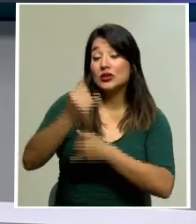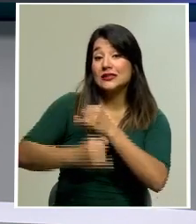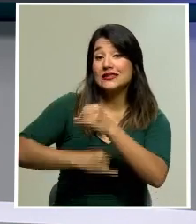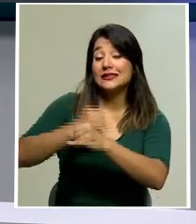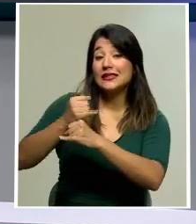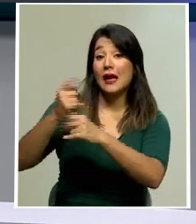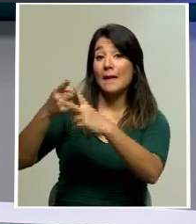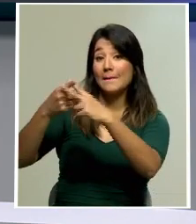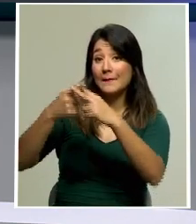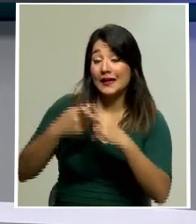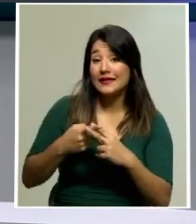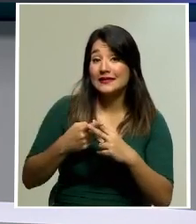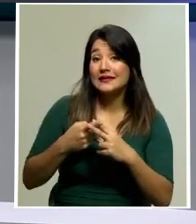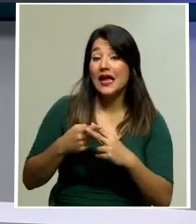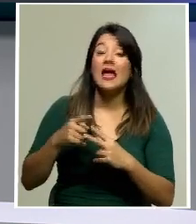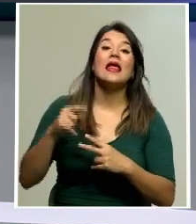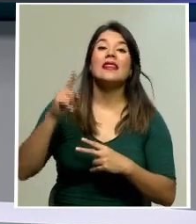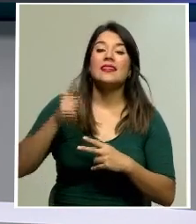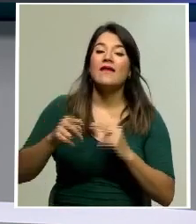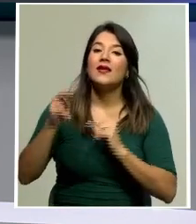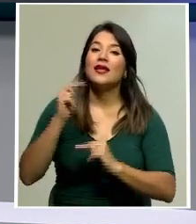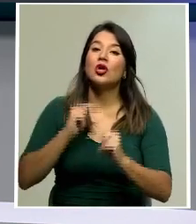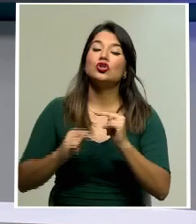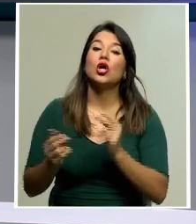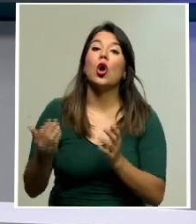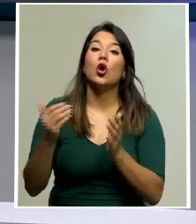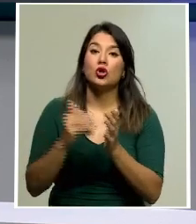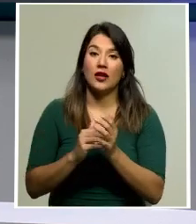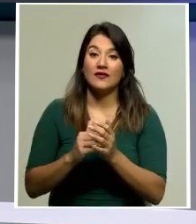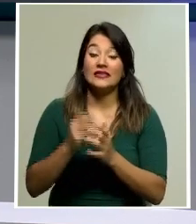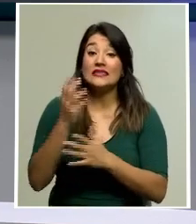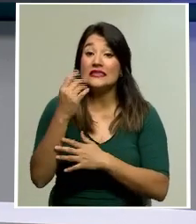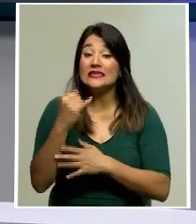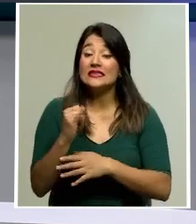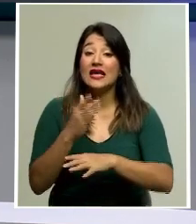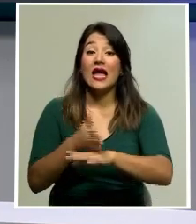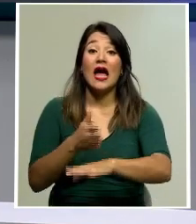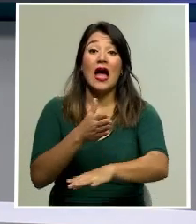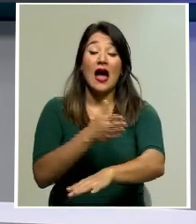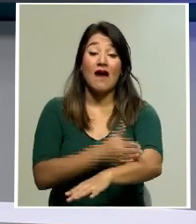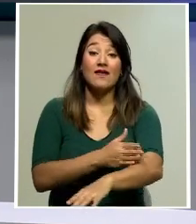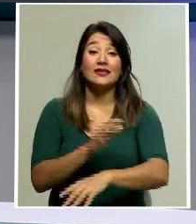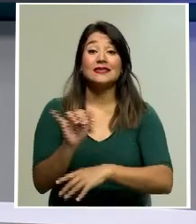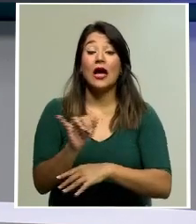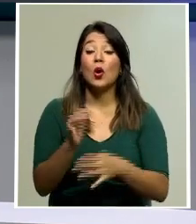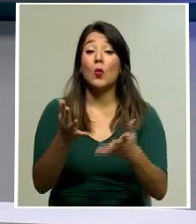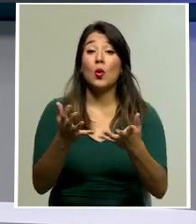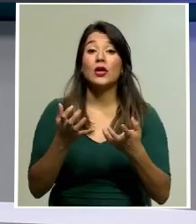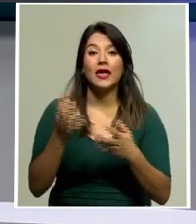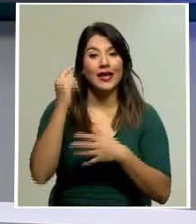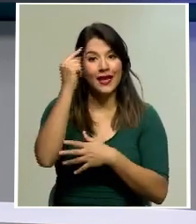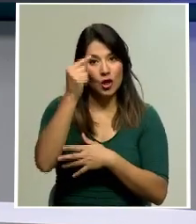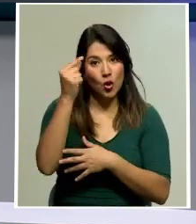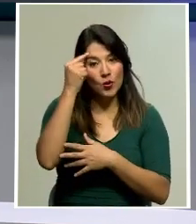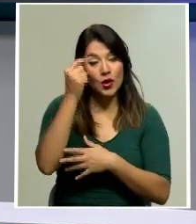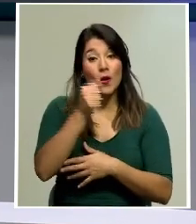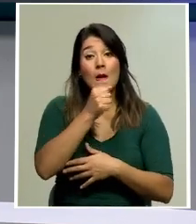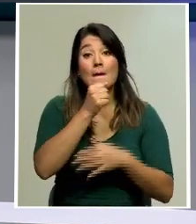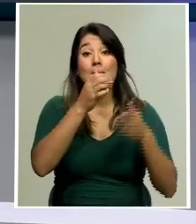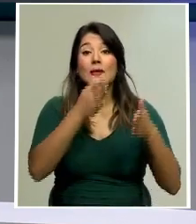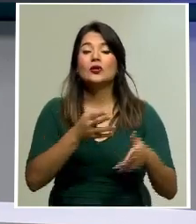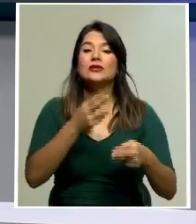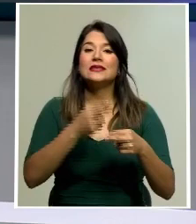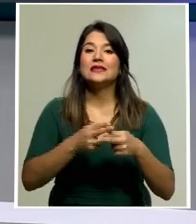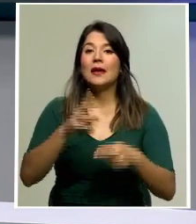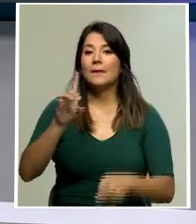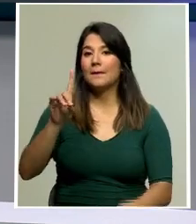Internacional deberán volver a renegociarse en poco tiempo si avanza tal y como pretende el gobierno. El periodista David Roversi nos